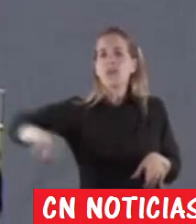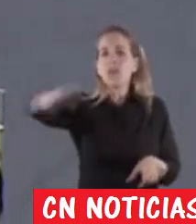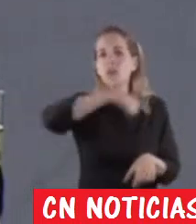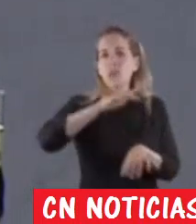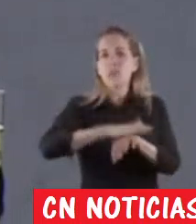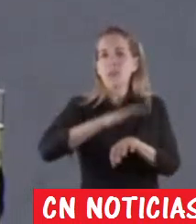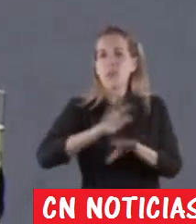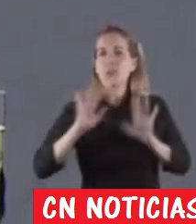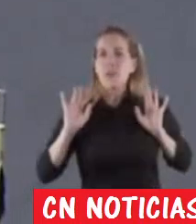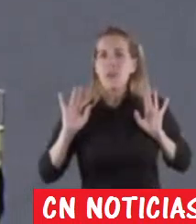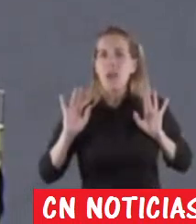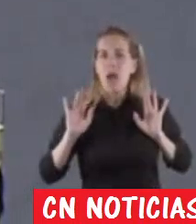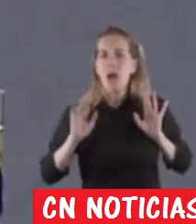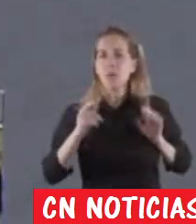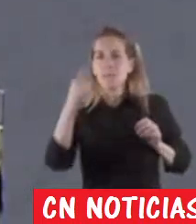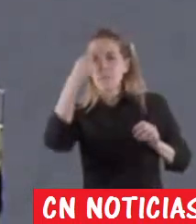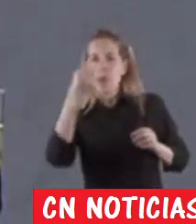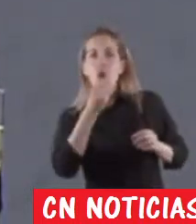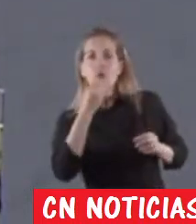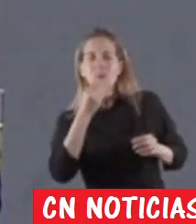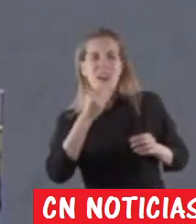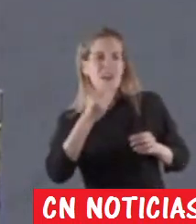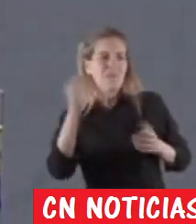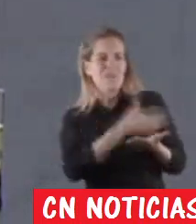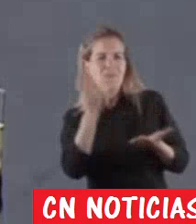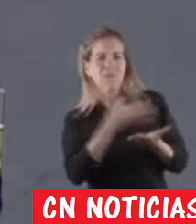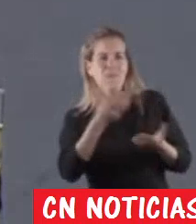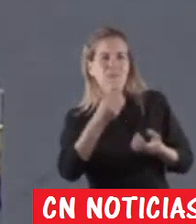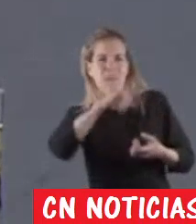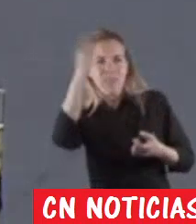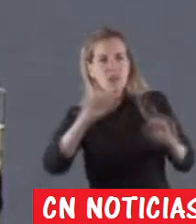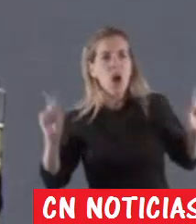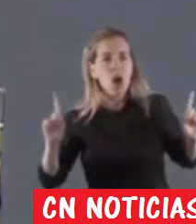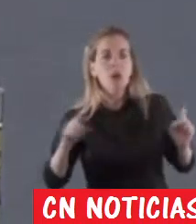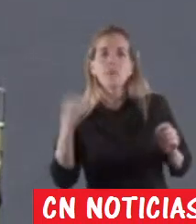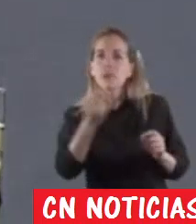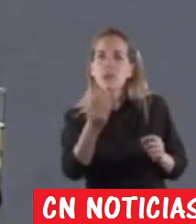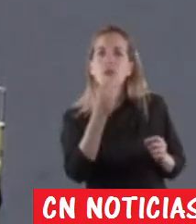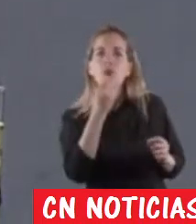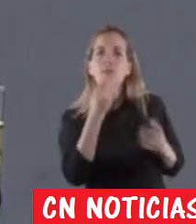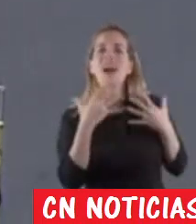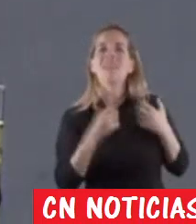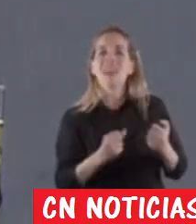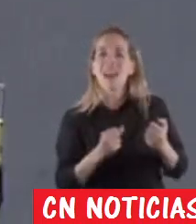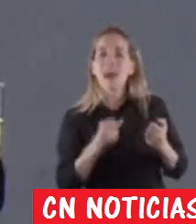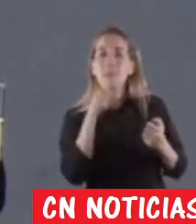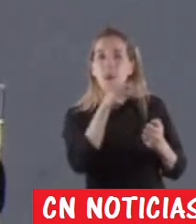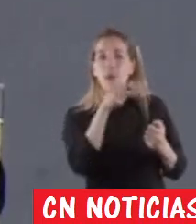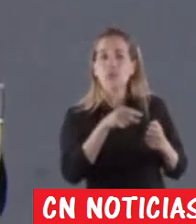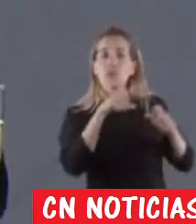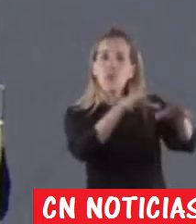dar, no tenemos que producir chatarra para que se coma, tenemos que producir buenos alimentos. Por eso valoro tanto esa producción orgánica